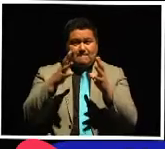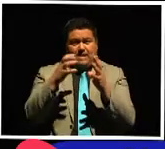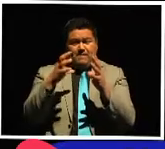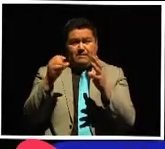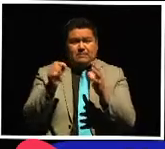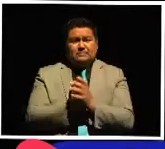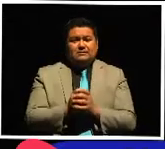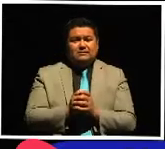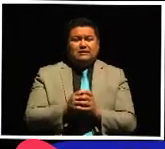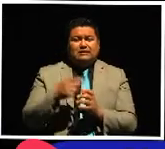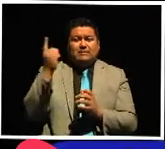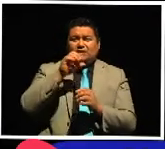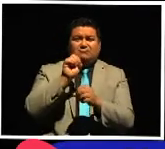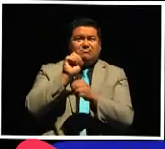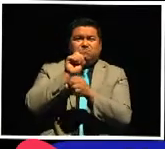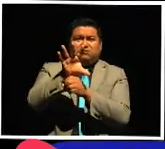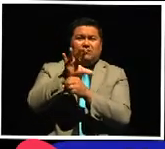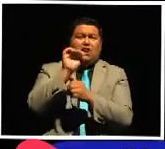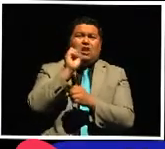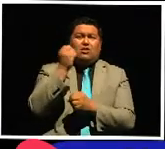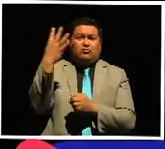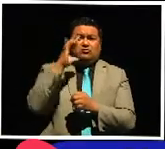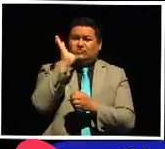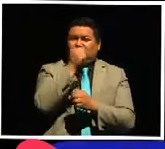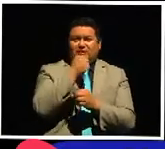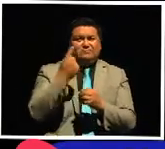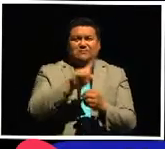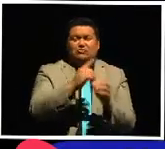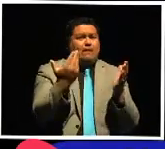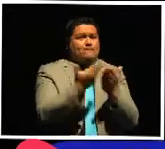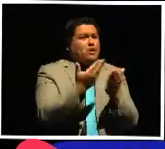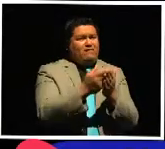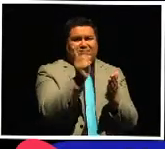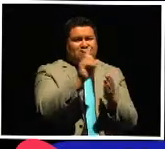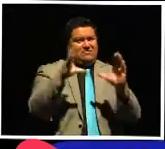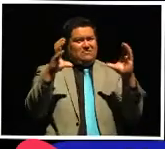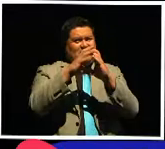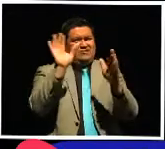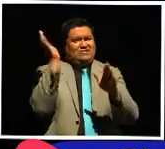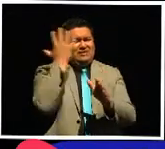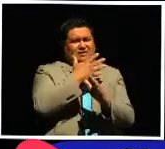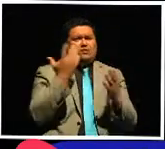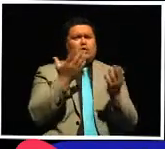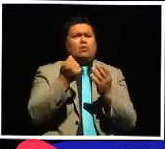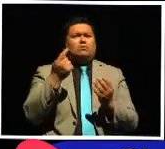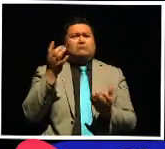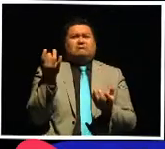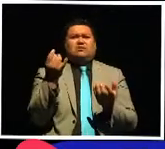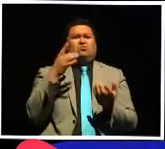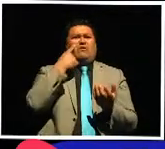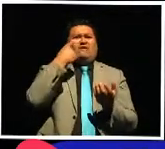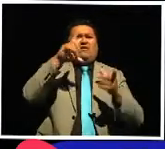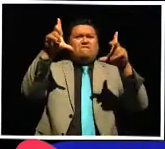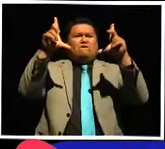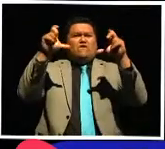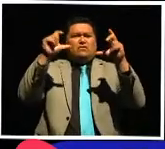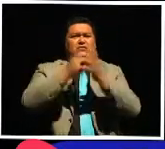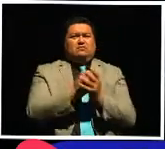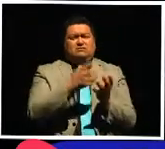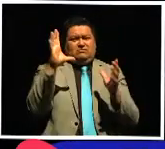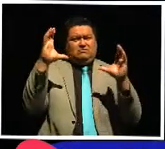punto que no emiten luz. Pero esta no es la prueba de un agujero negro. Entonces, la idea de cómo podemos hacer una imagen de un agujero